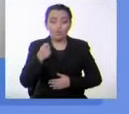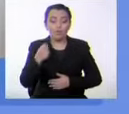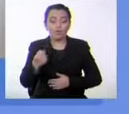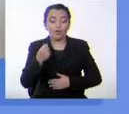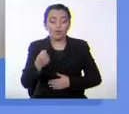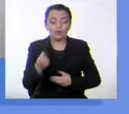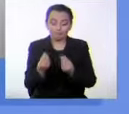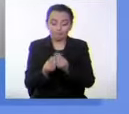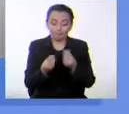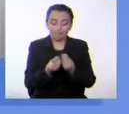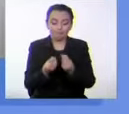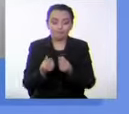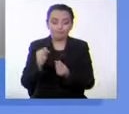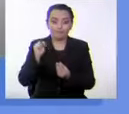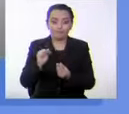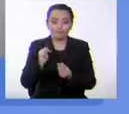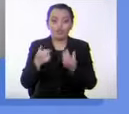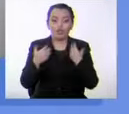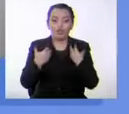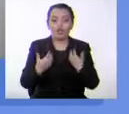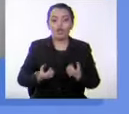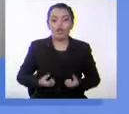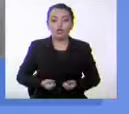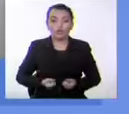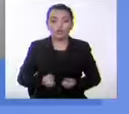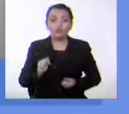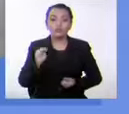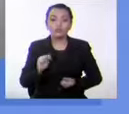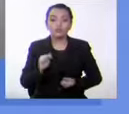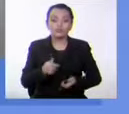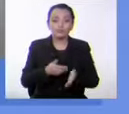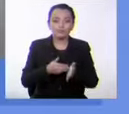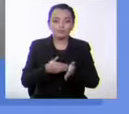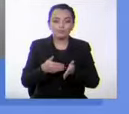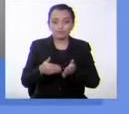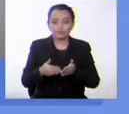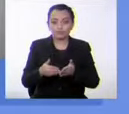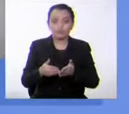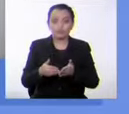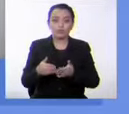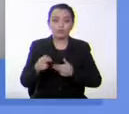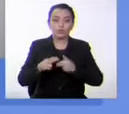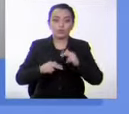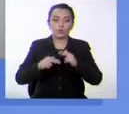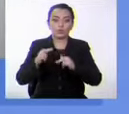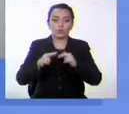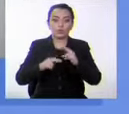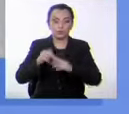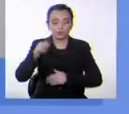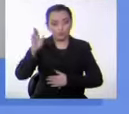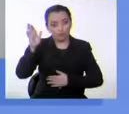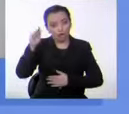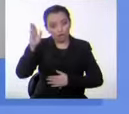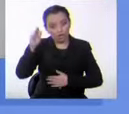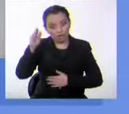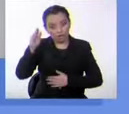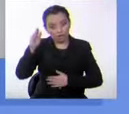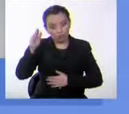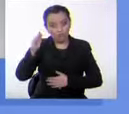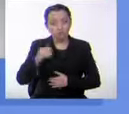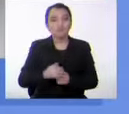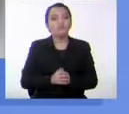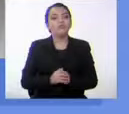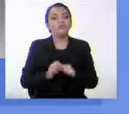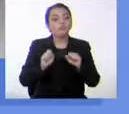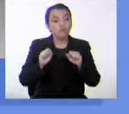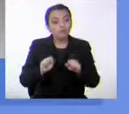tengan un gobierno radica en la estructura de la política, que sirve para organizar